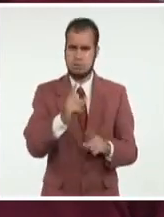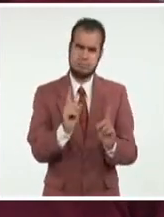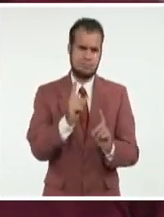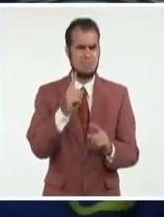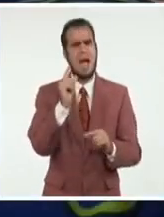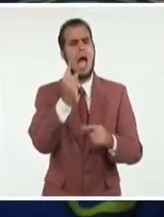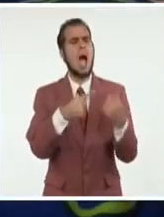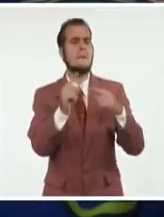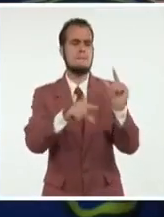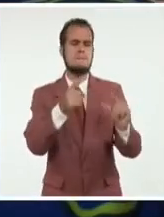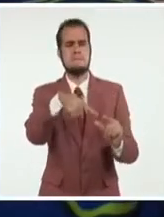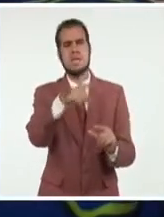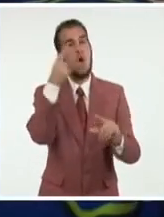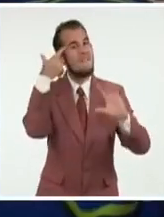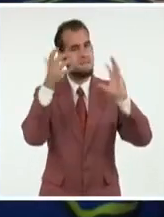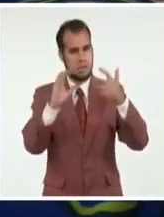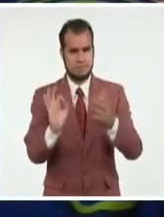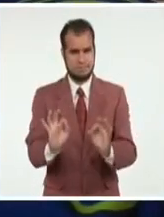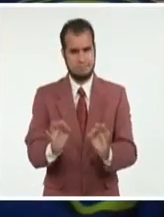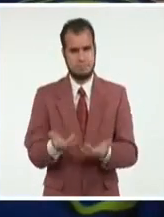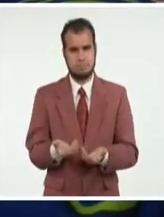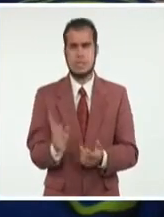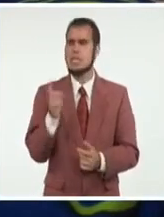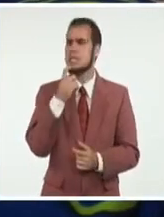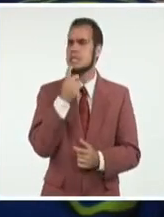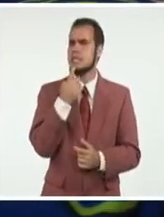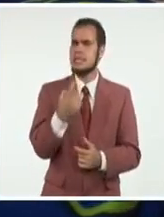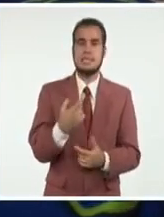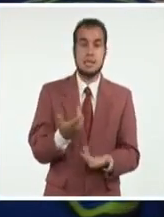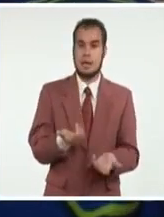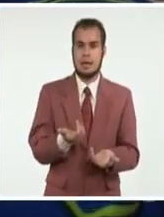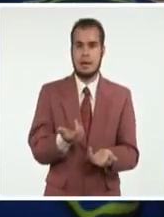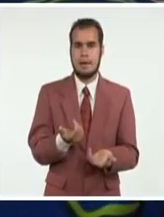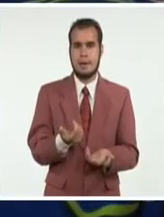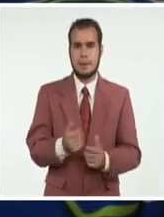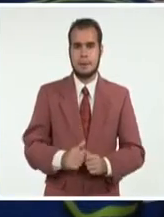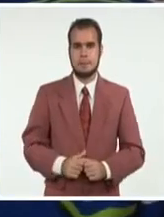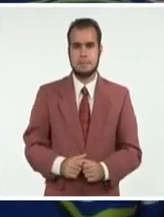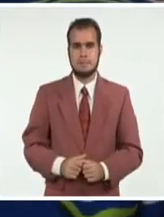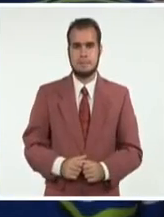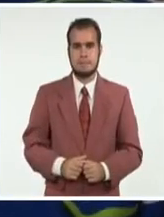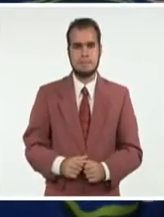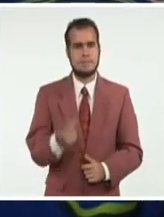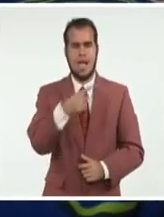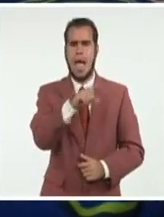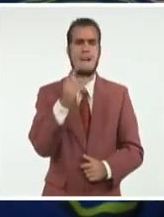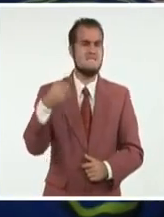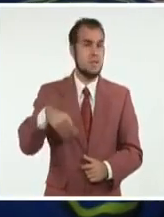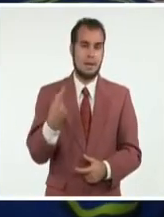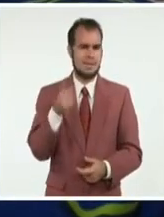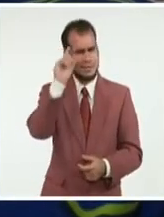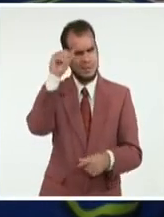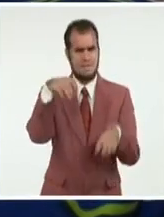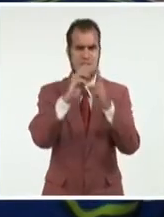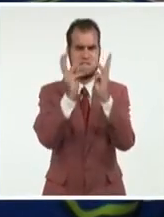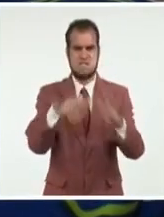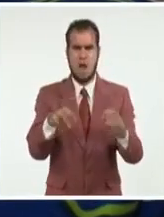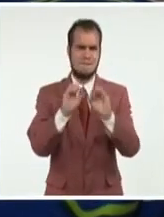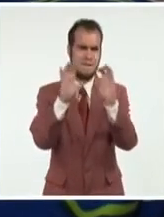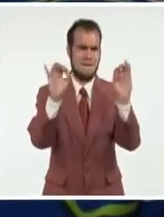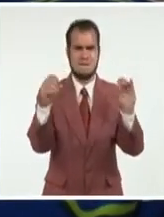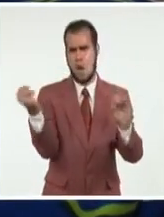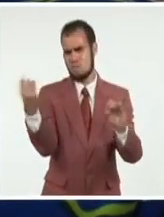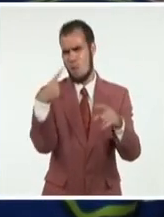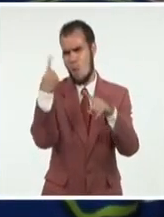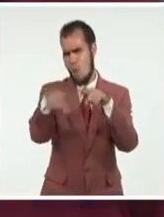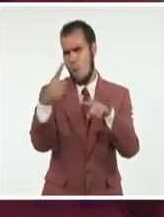calle. Seguían por el tema de las redes sociales, que muchas cosas de las